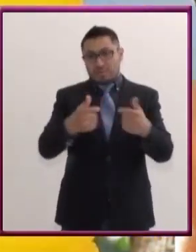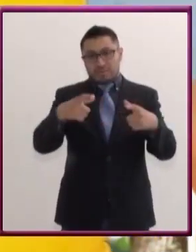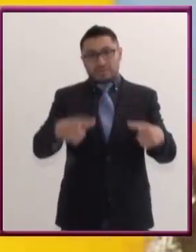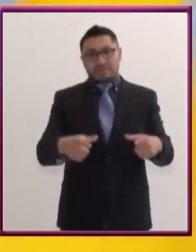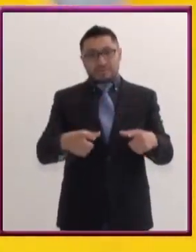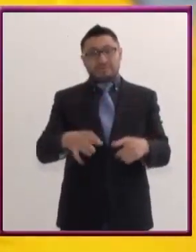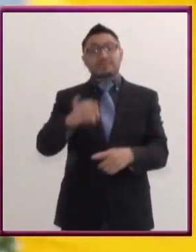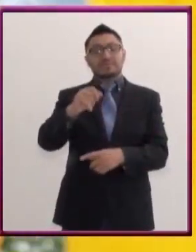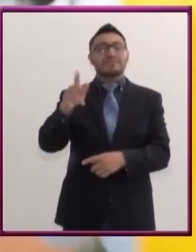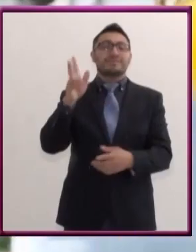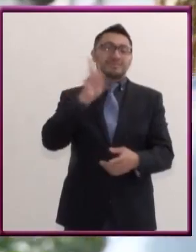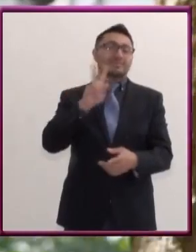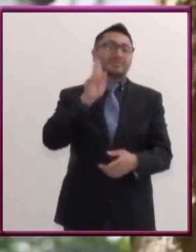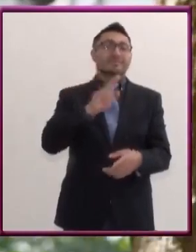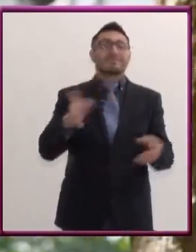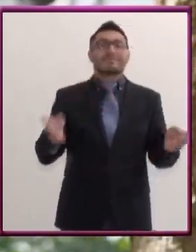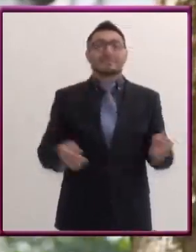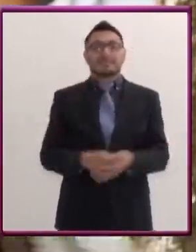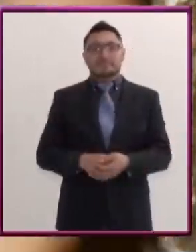Va, está bien.